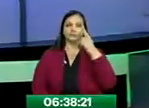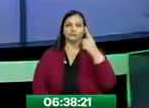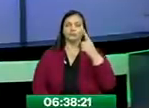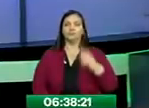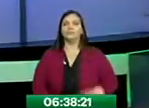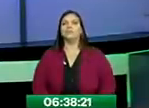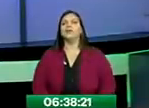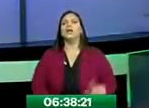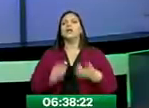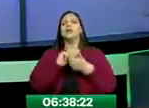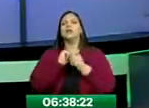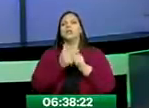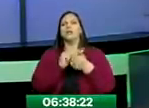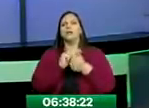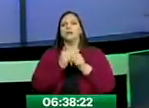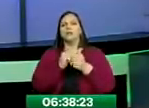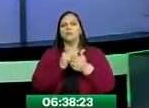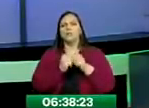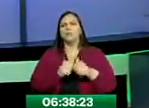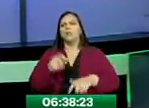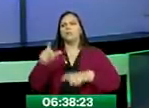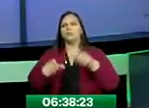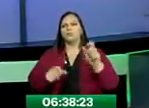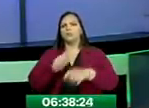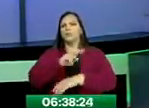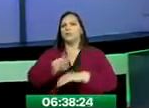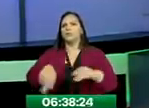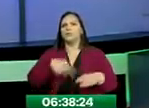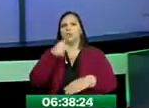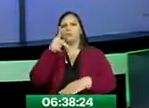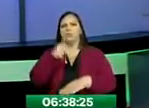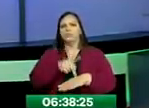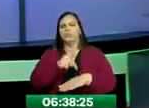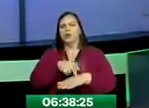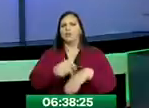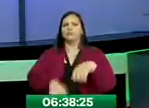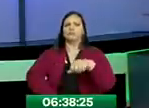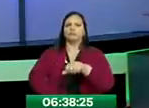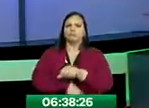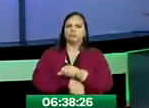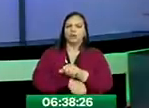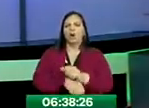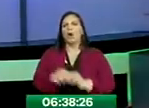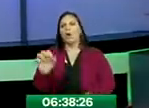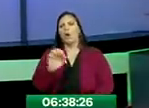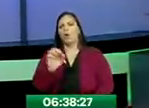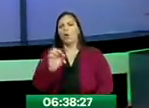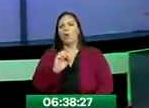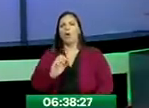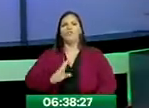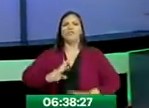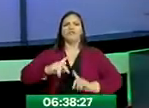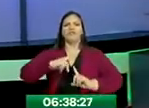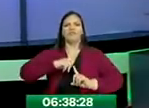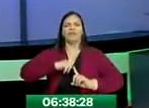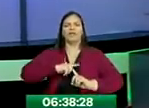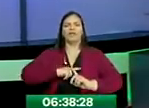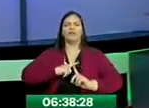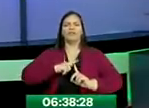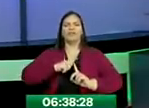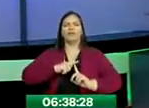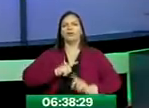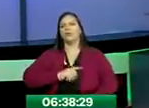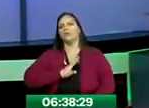nivel deportivo, jugadores y también directores técnicos que están atravesando momentos duros,